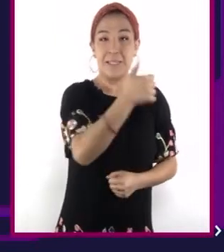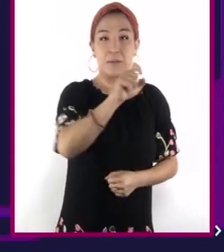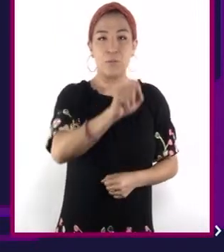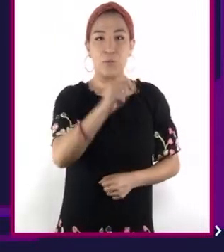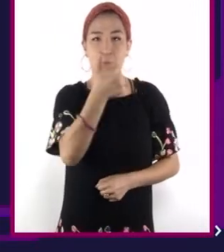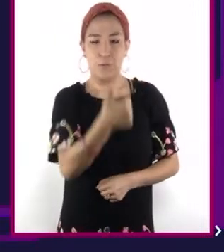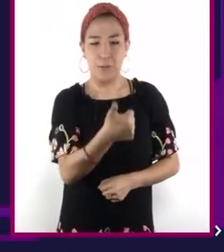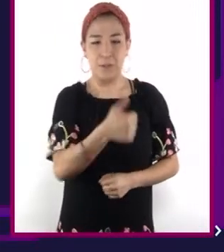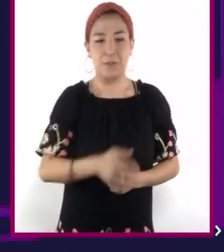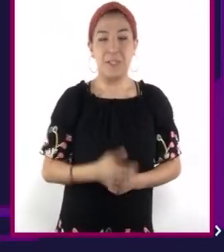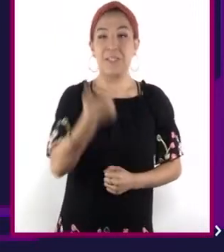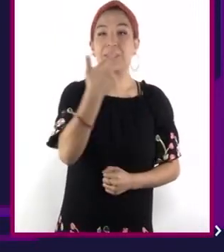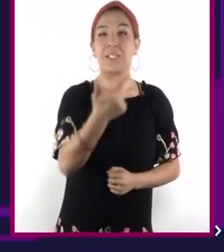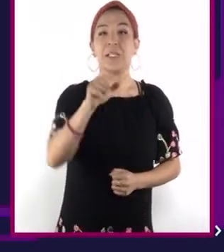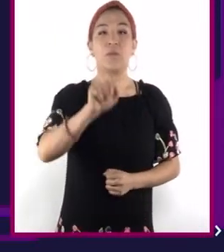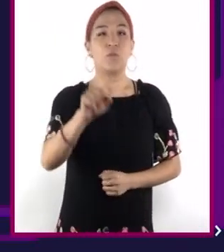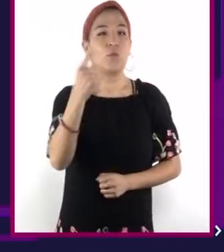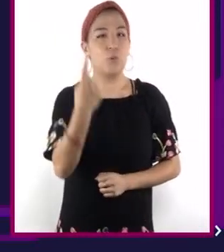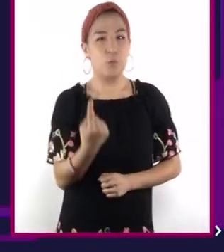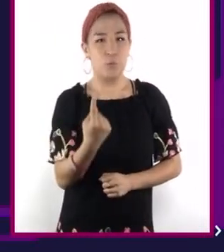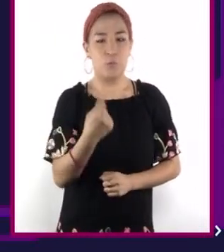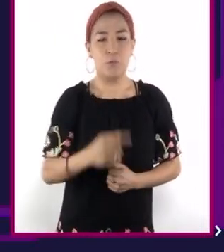6.6, 7.1,